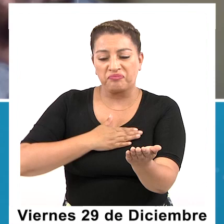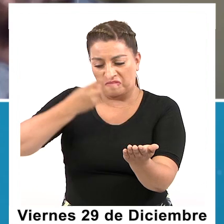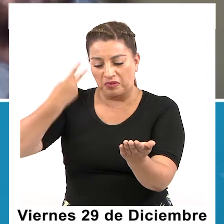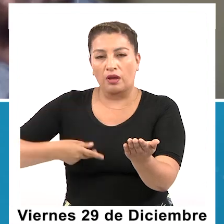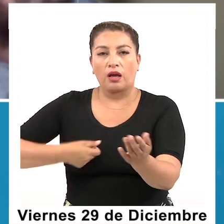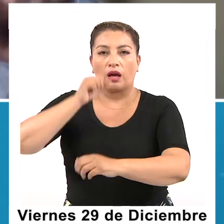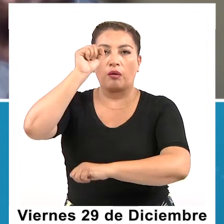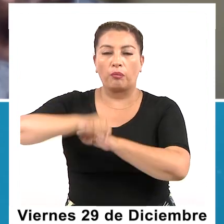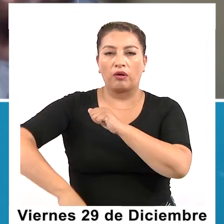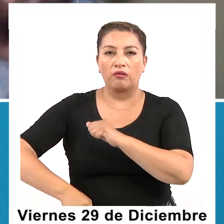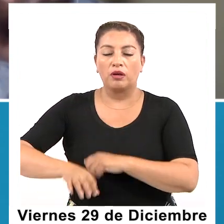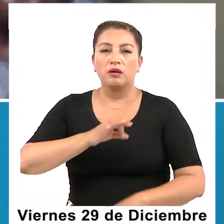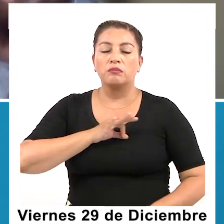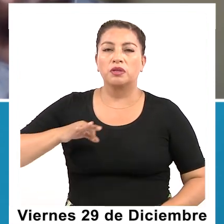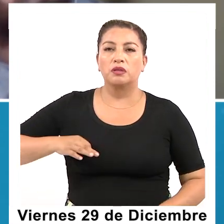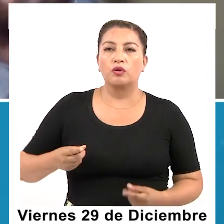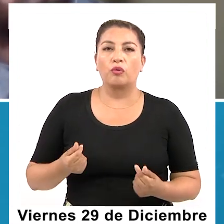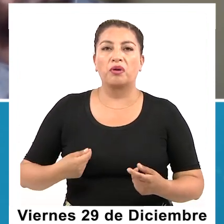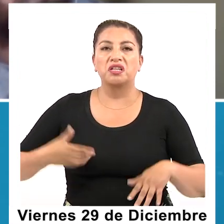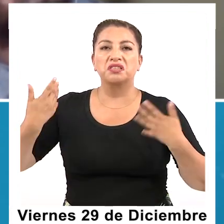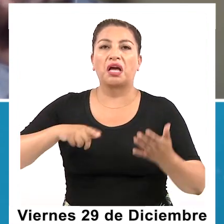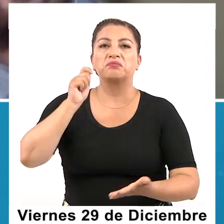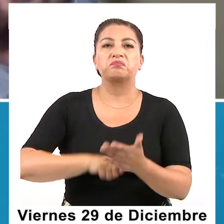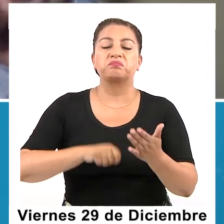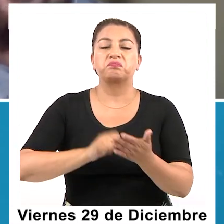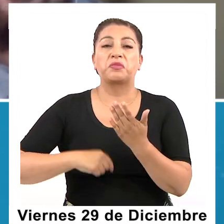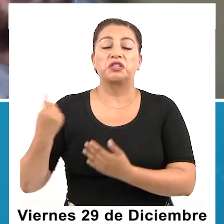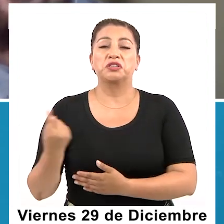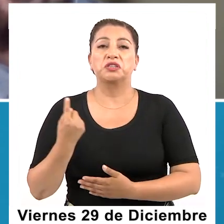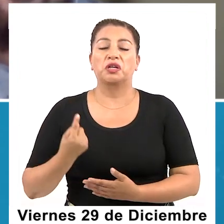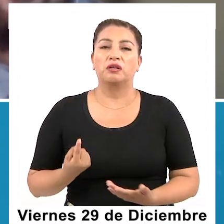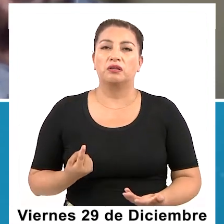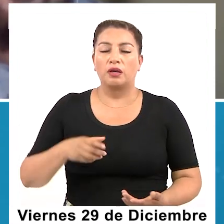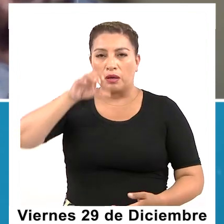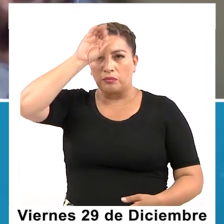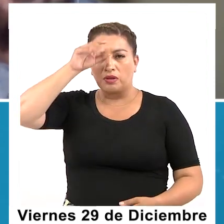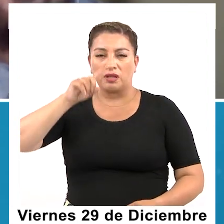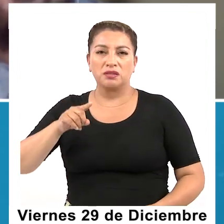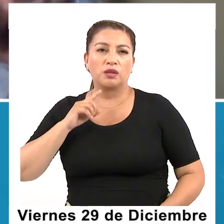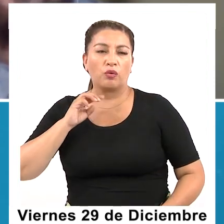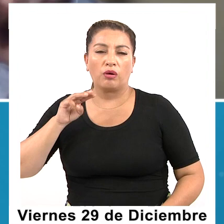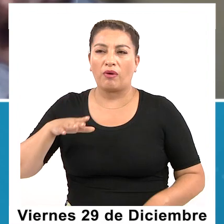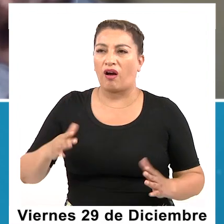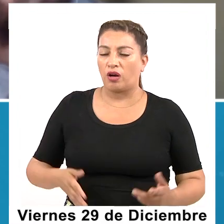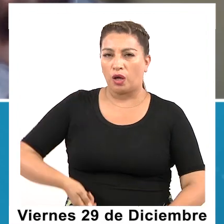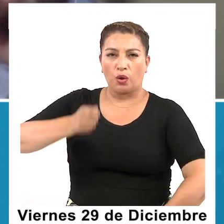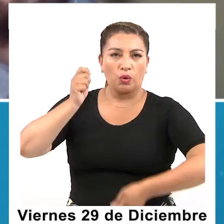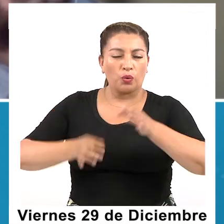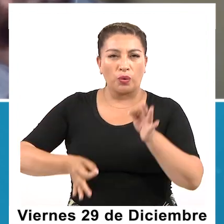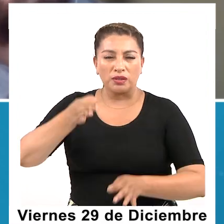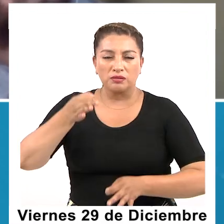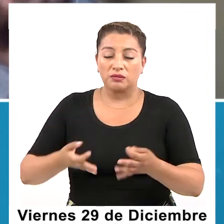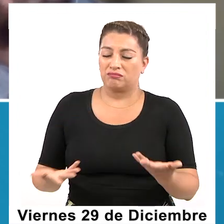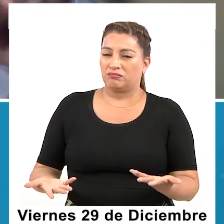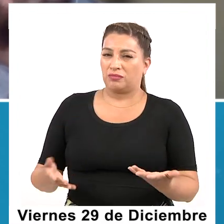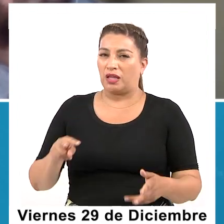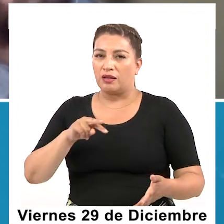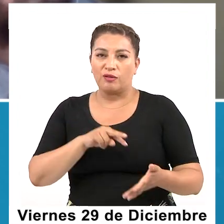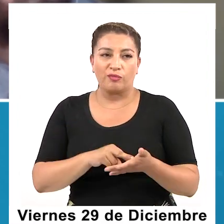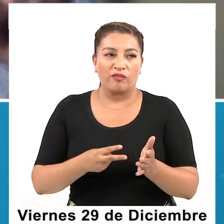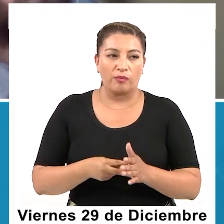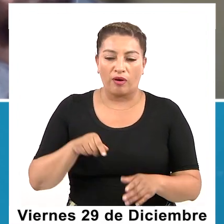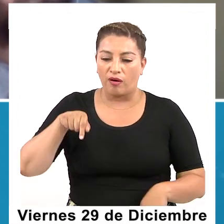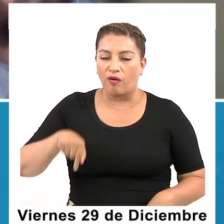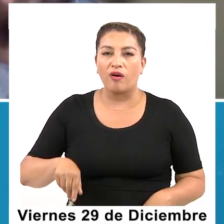aprueba y después como ministro de Economía la firma los contratos con SQM, eso actualmente está en juicio. Imagínate el escándalo que podría suceder que hoy